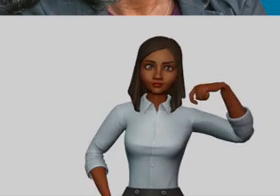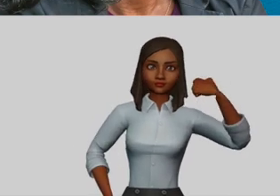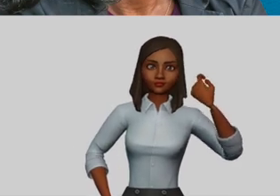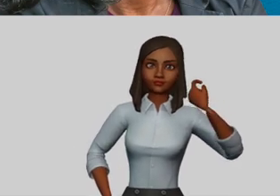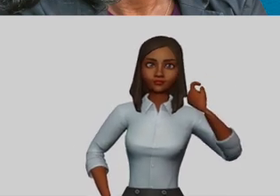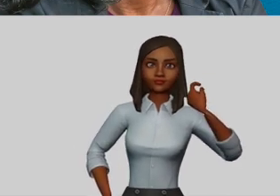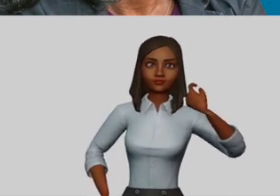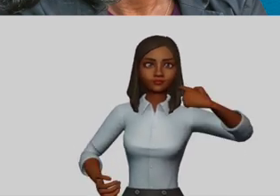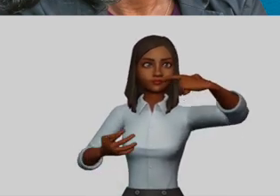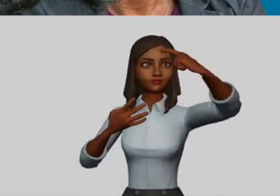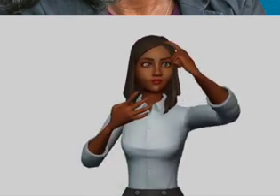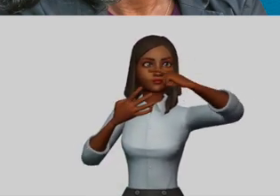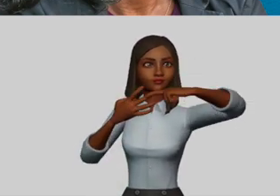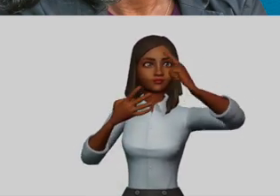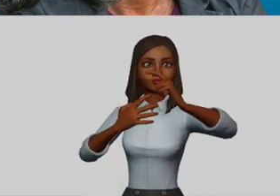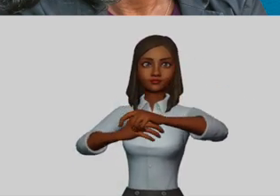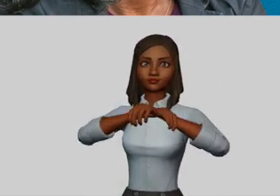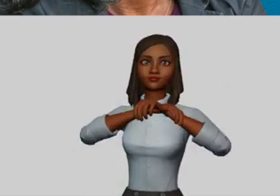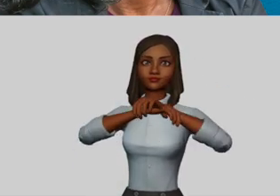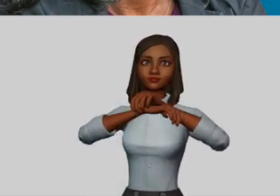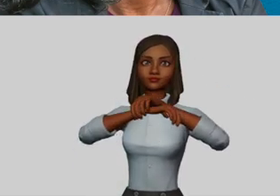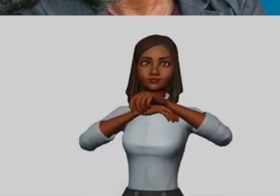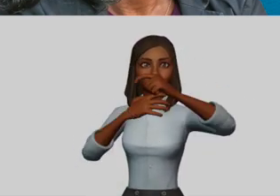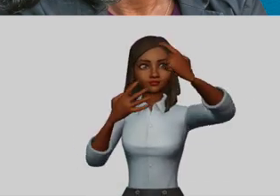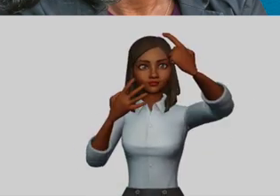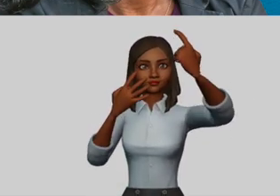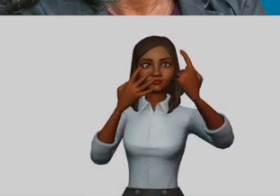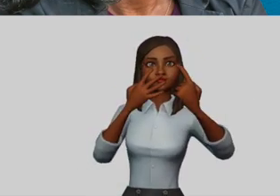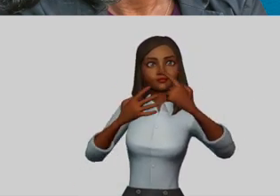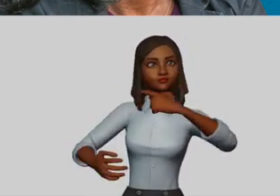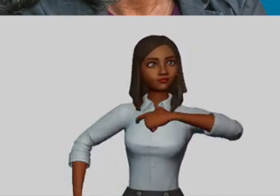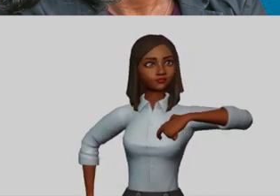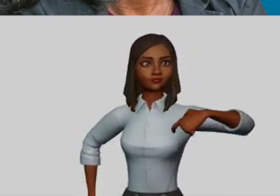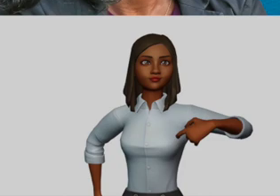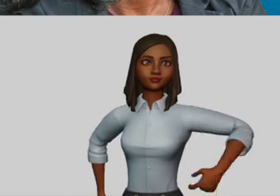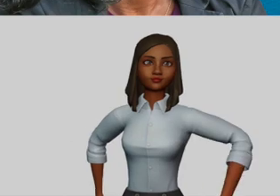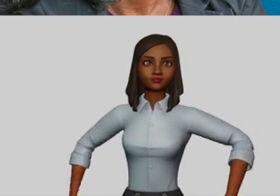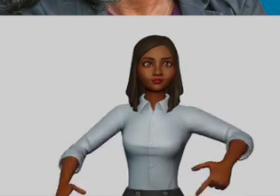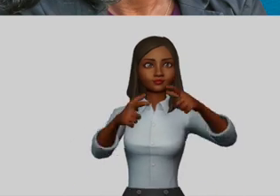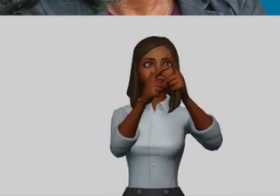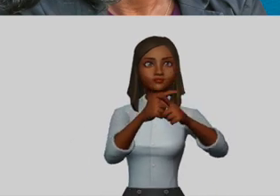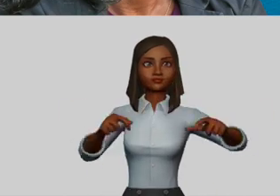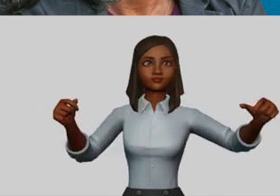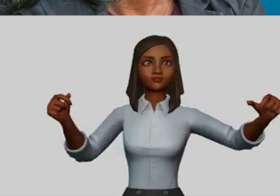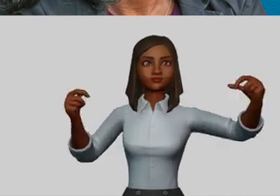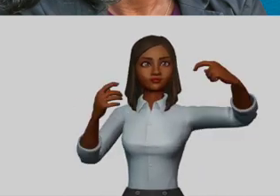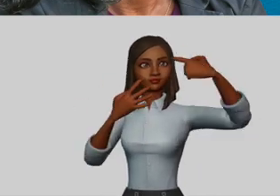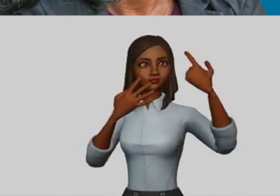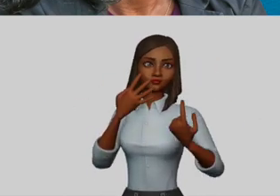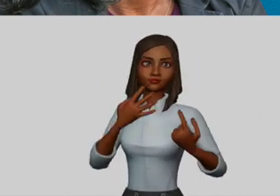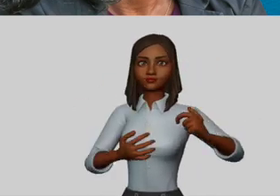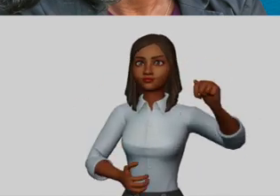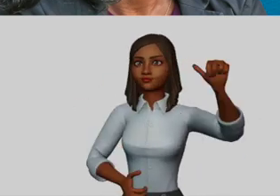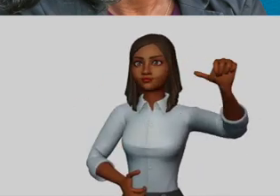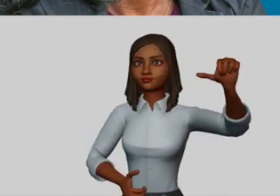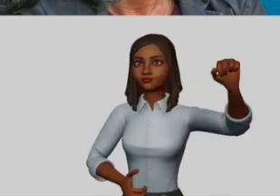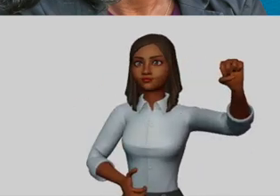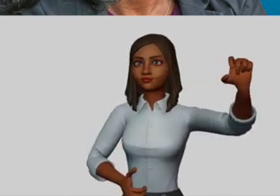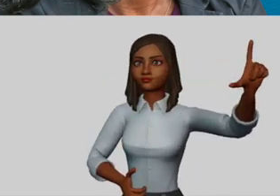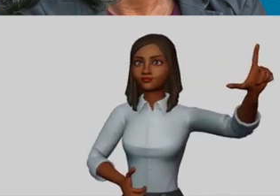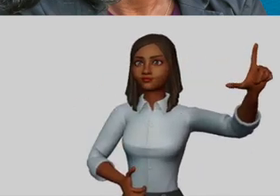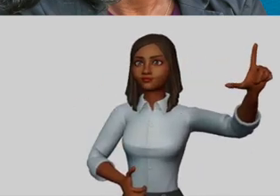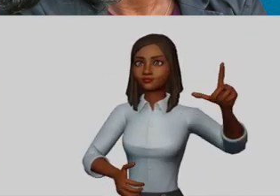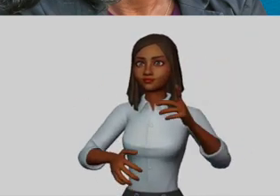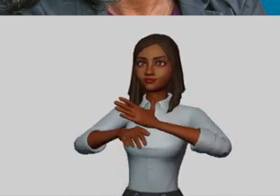herramientas, recursos e informaciones con las que contamos los oyentes al proporcionar a gobiernos, empresas, instituciones la habilidad